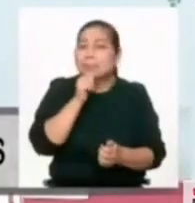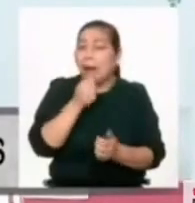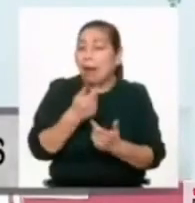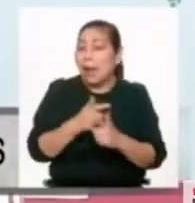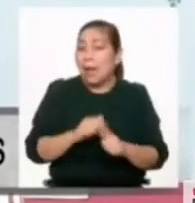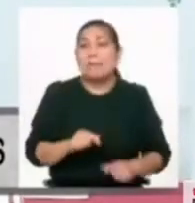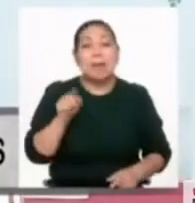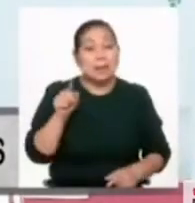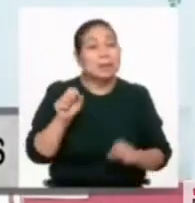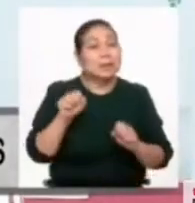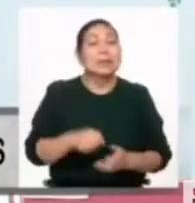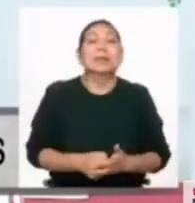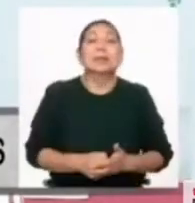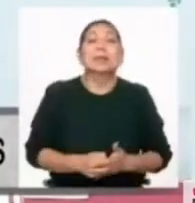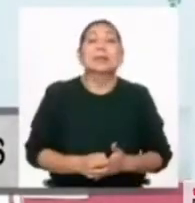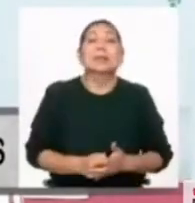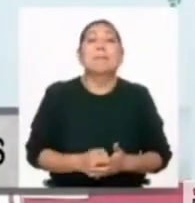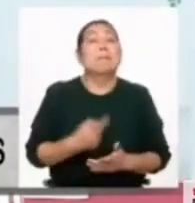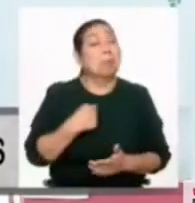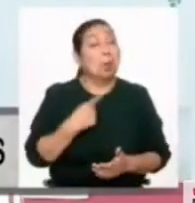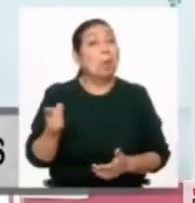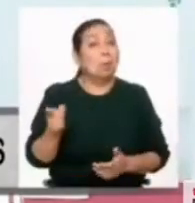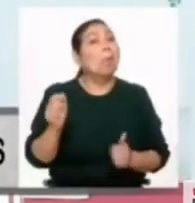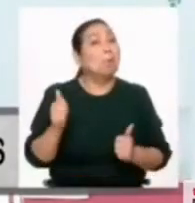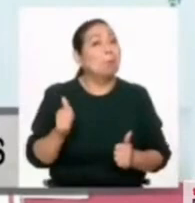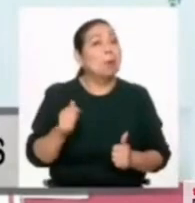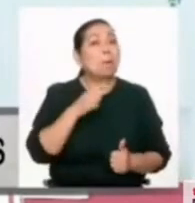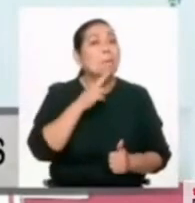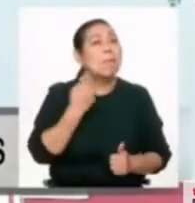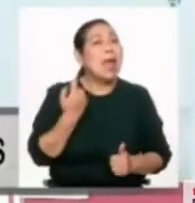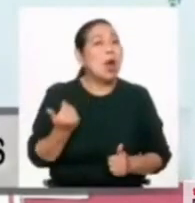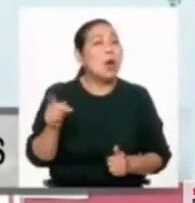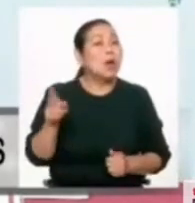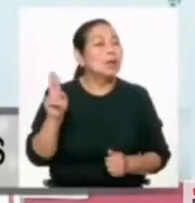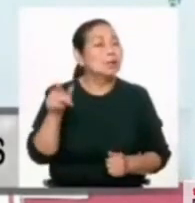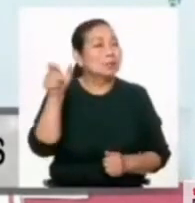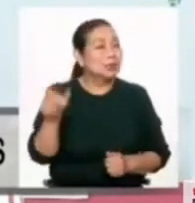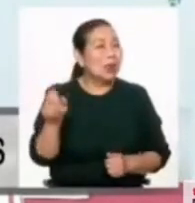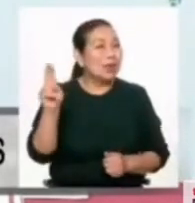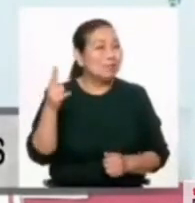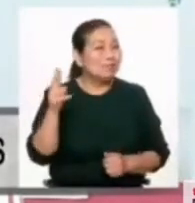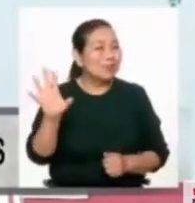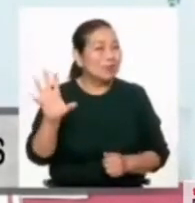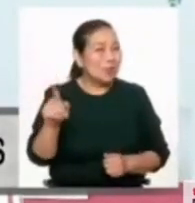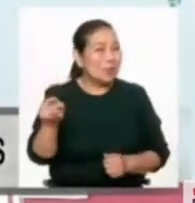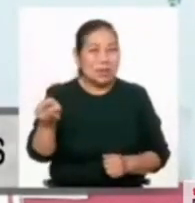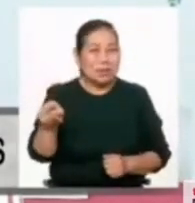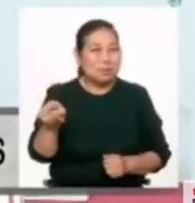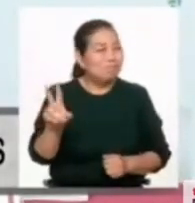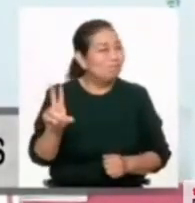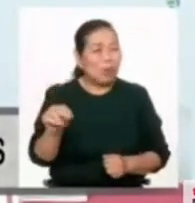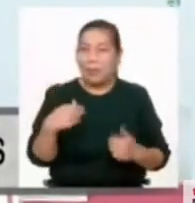de la libertad efectiva, real. A mí me parece que eso está bien. Con la delincuencia no